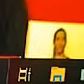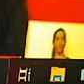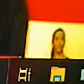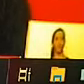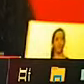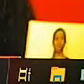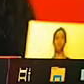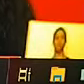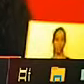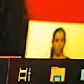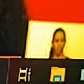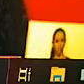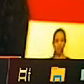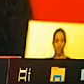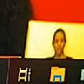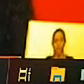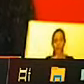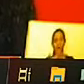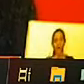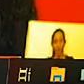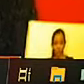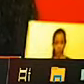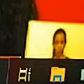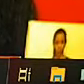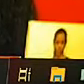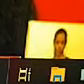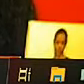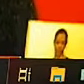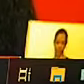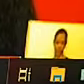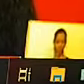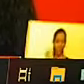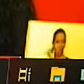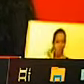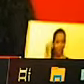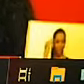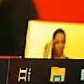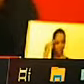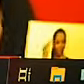para seguir mejorando, sobre todo en el tema de protección hacia la mujer. Ya sabes,